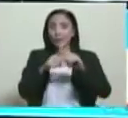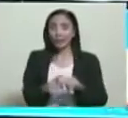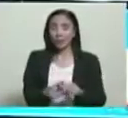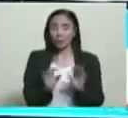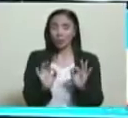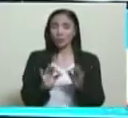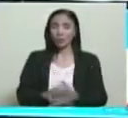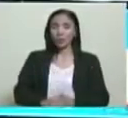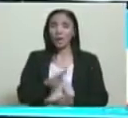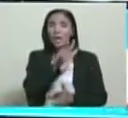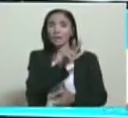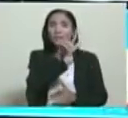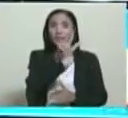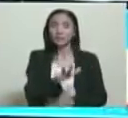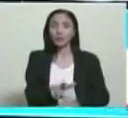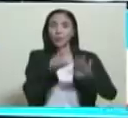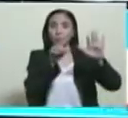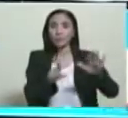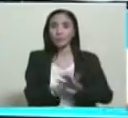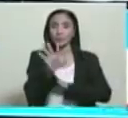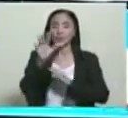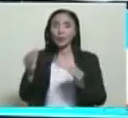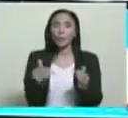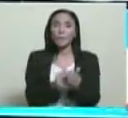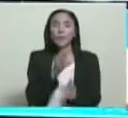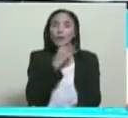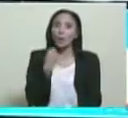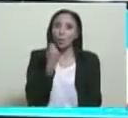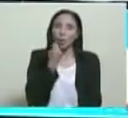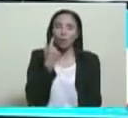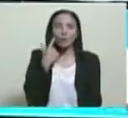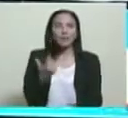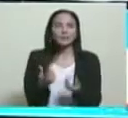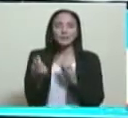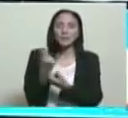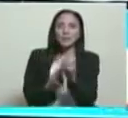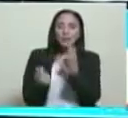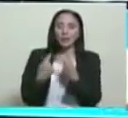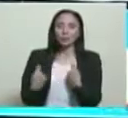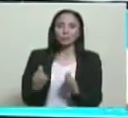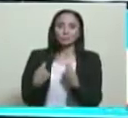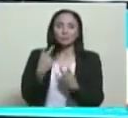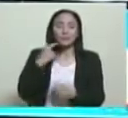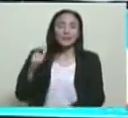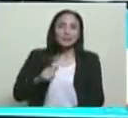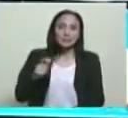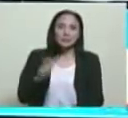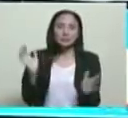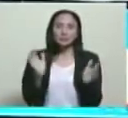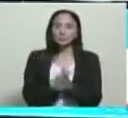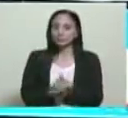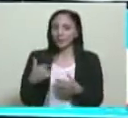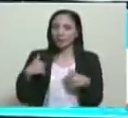dato, 365 mil jóvenes que requieren financiamiento. Tengo la